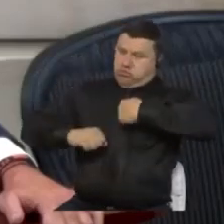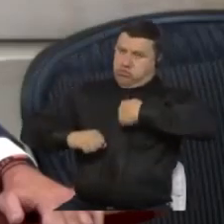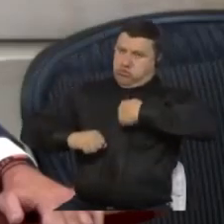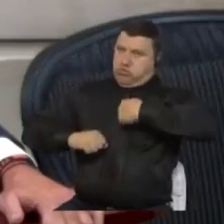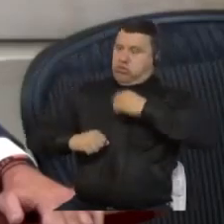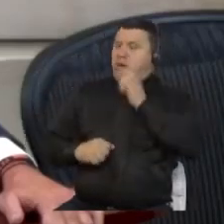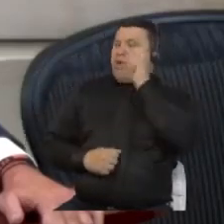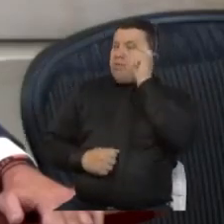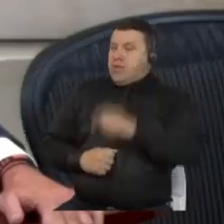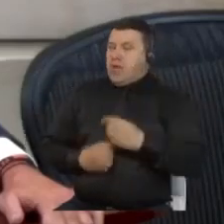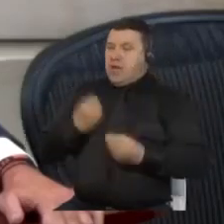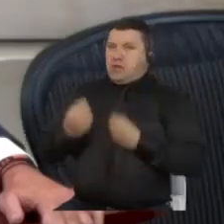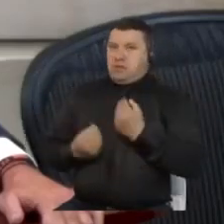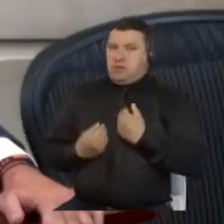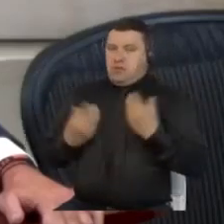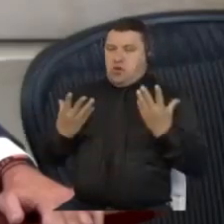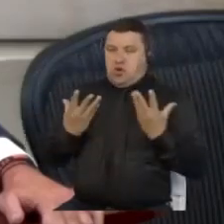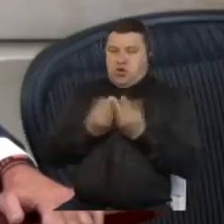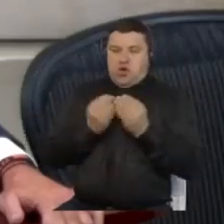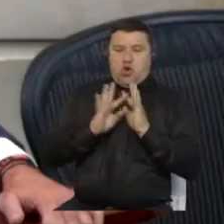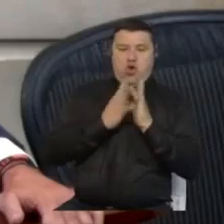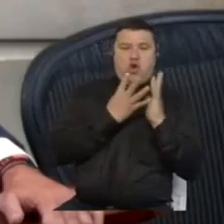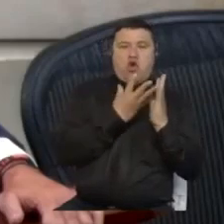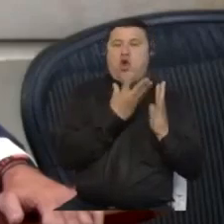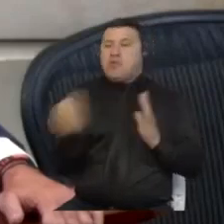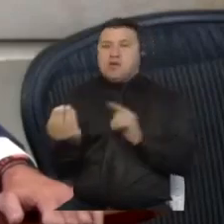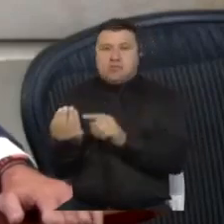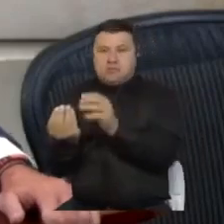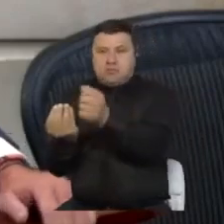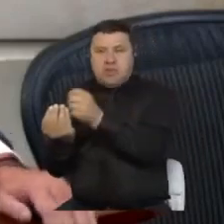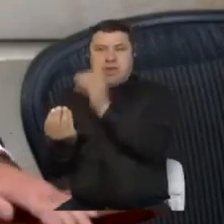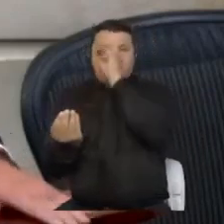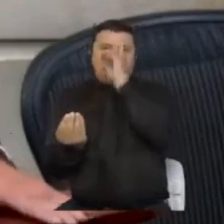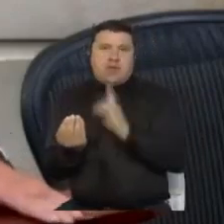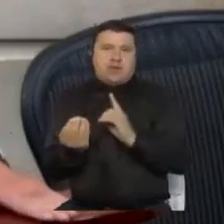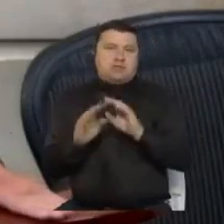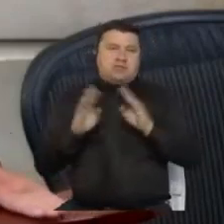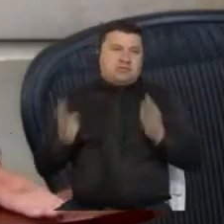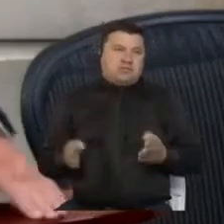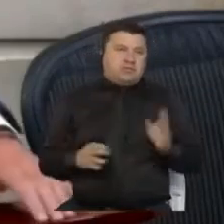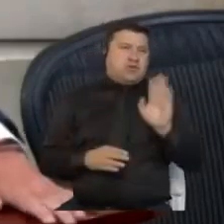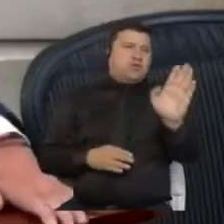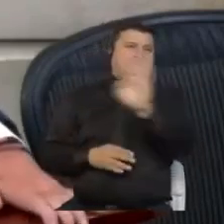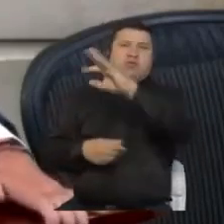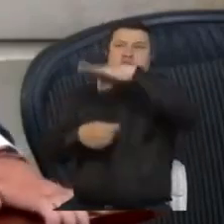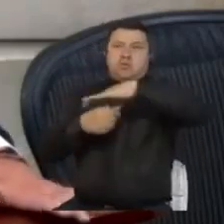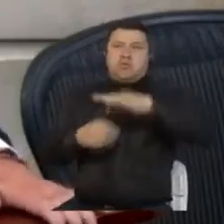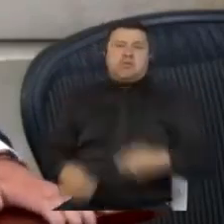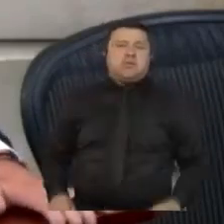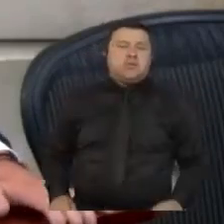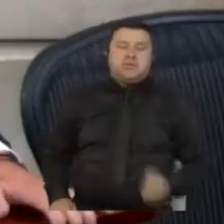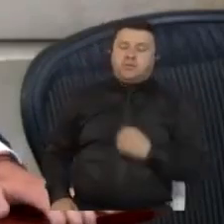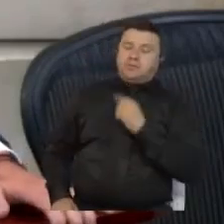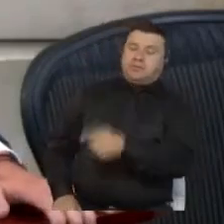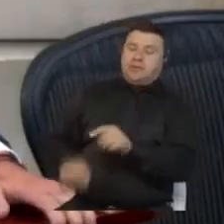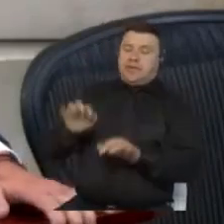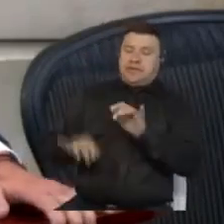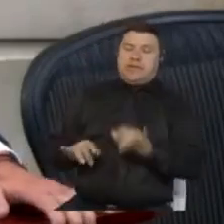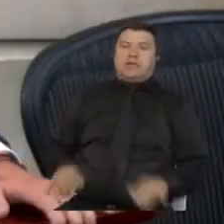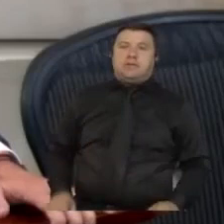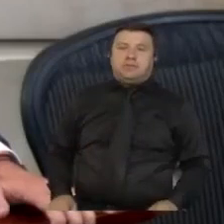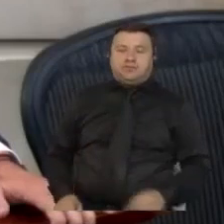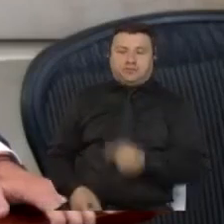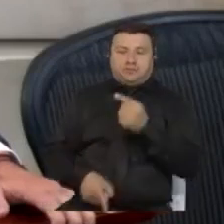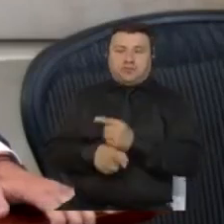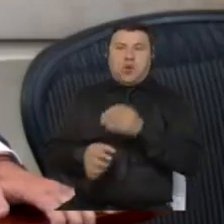lo que debe hacer la comisión accidental en la decisión de esta mesa elegida por ustedes señor secretario las